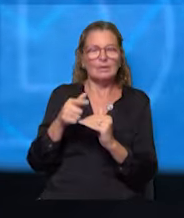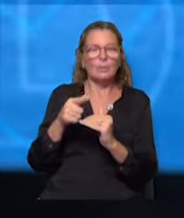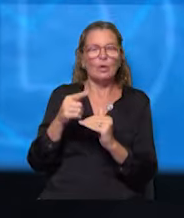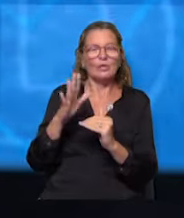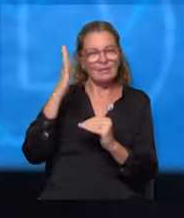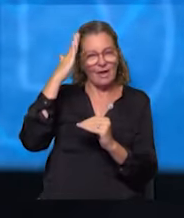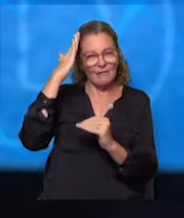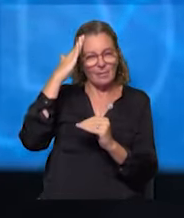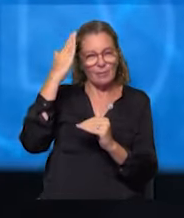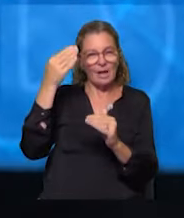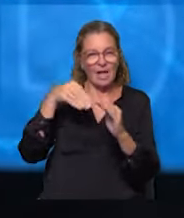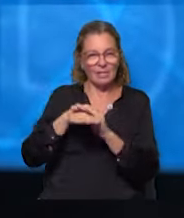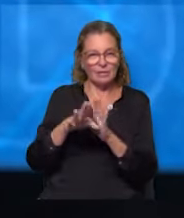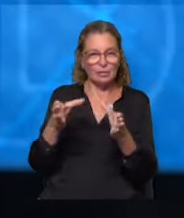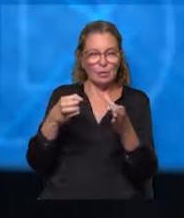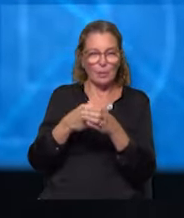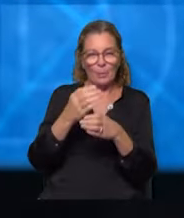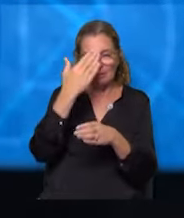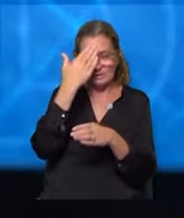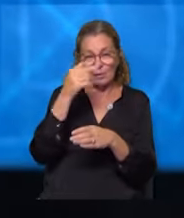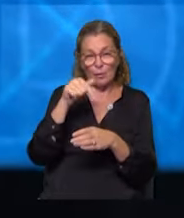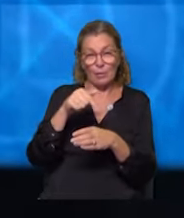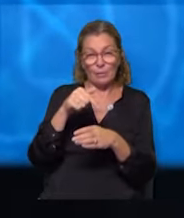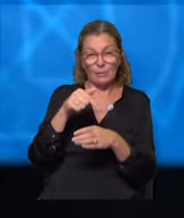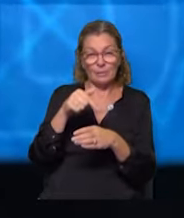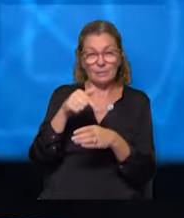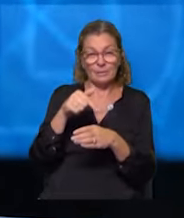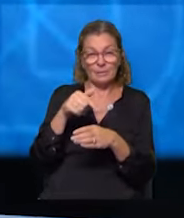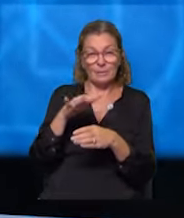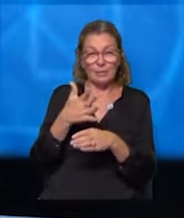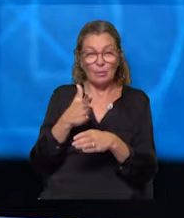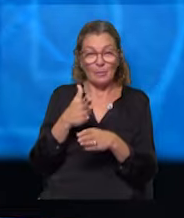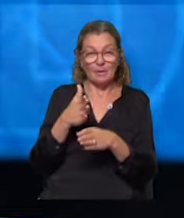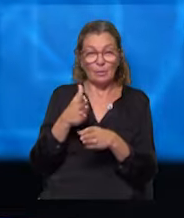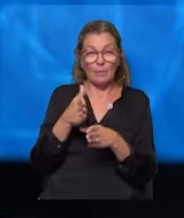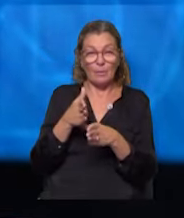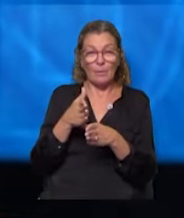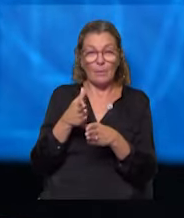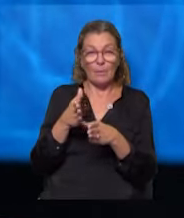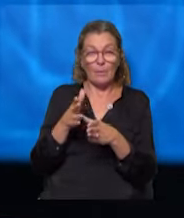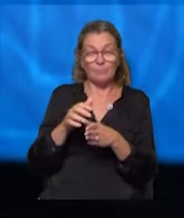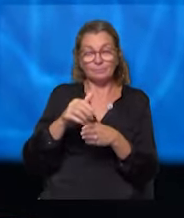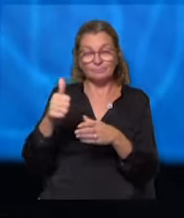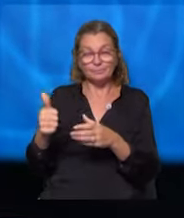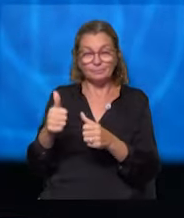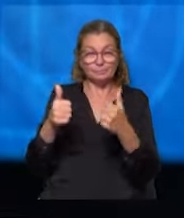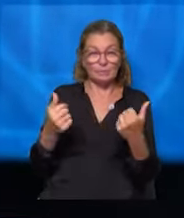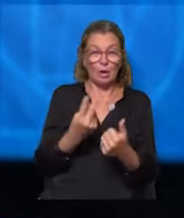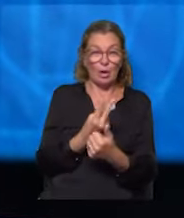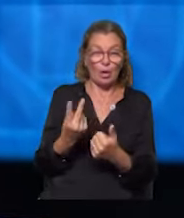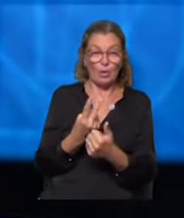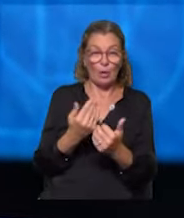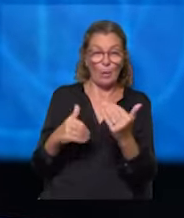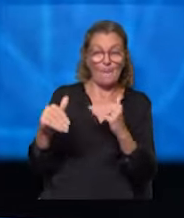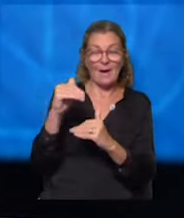conscientes de que en la interna del frente Hoy va camino o por lo menos se ha ido instalando una polarización entre los dos candidatos con